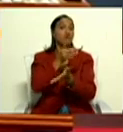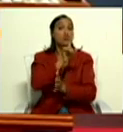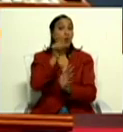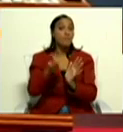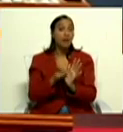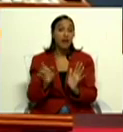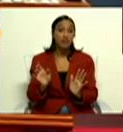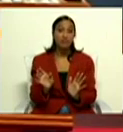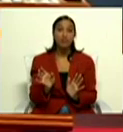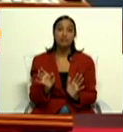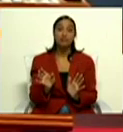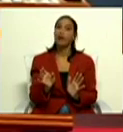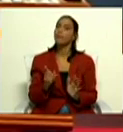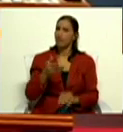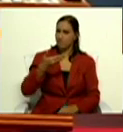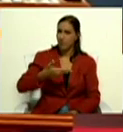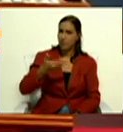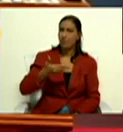Pero es bueno siempre recordar,